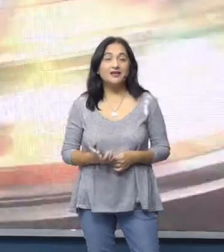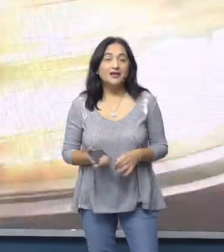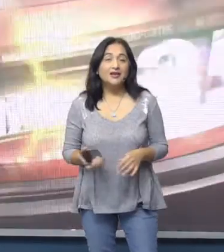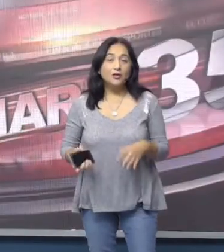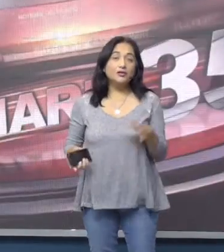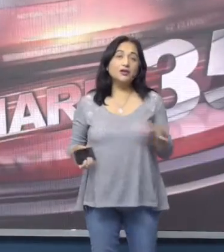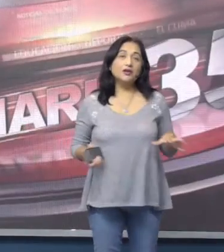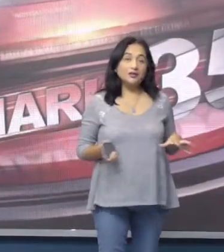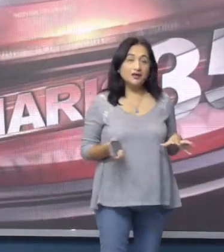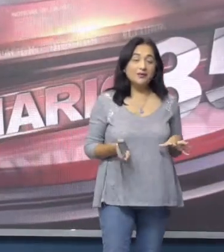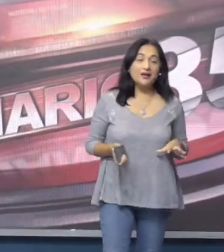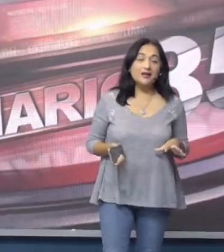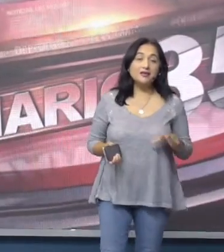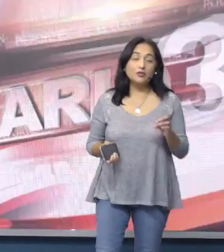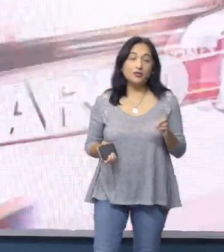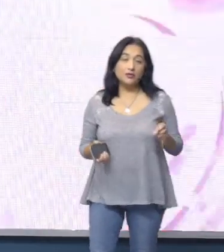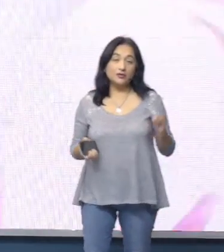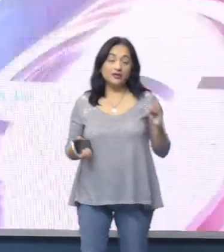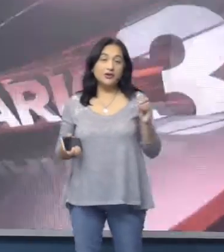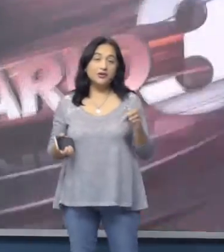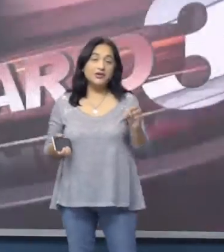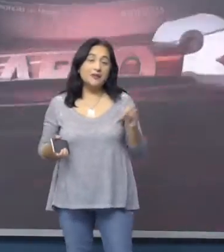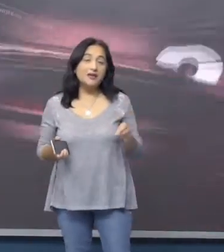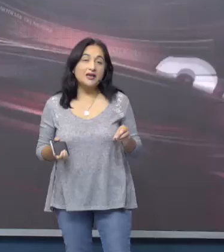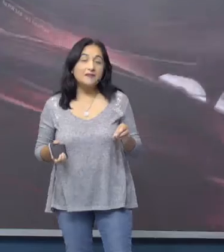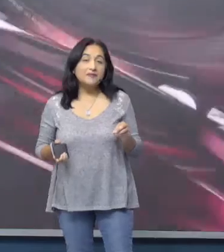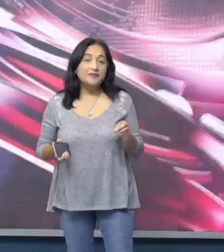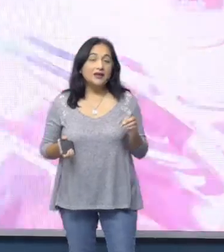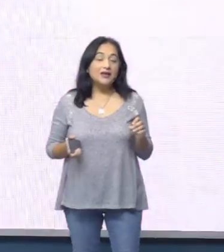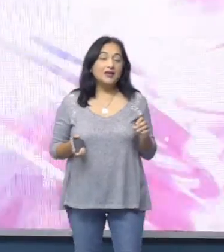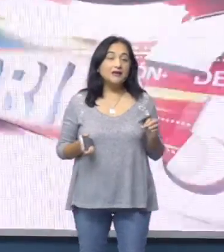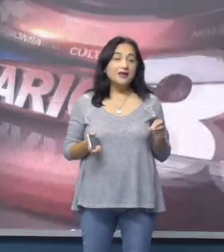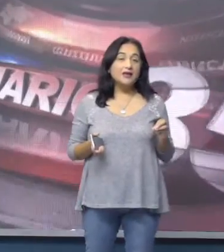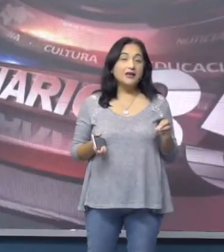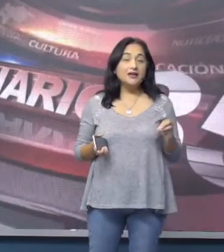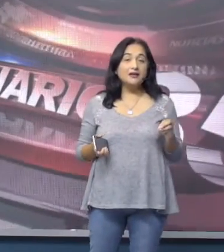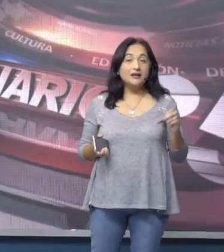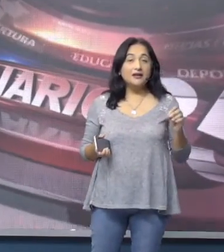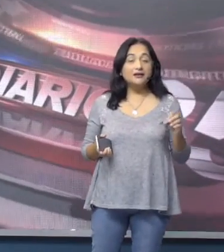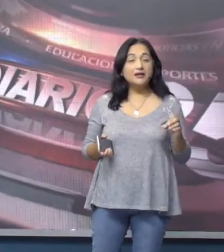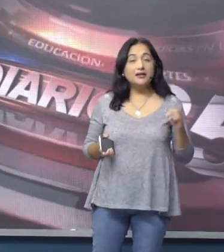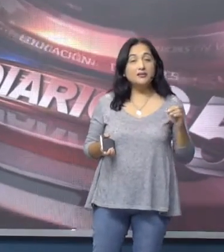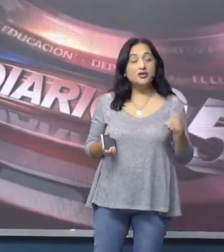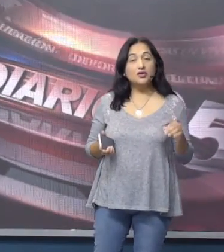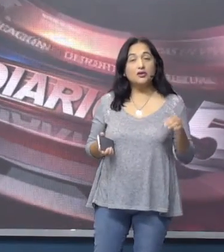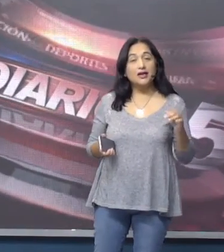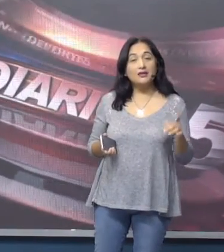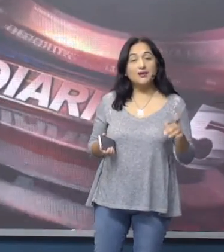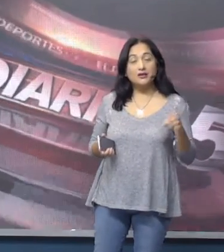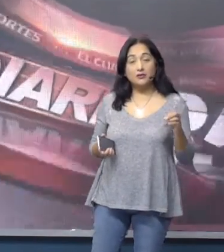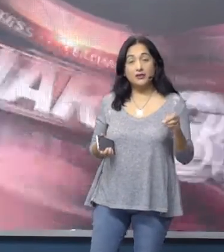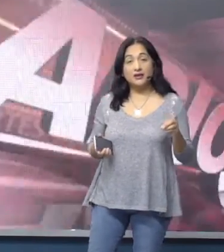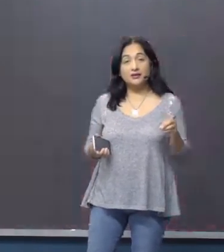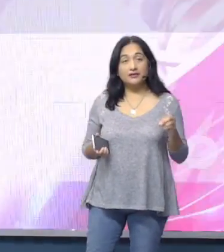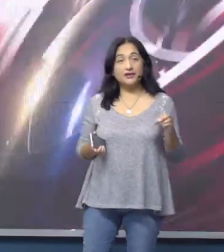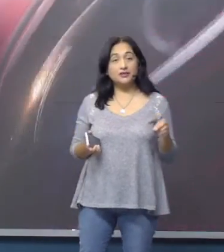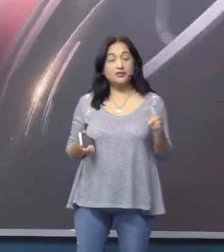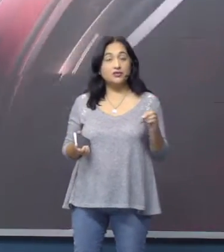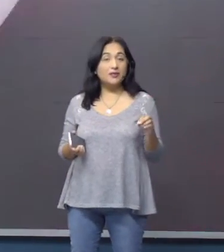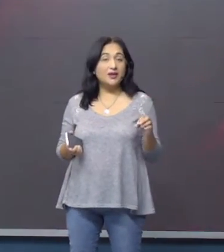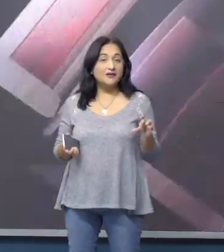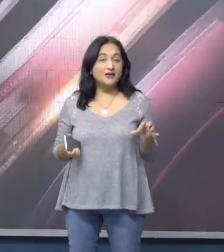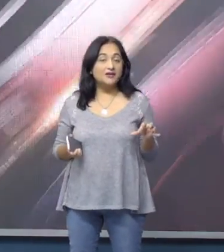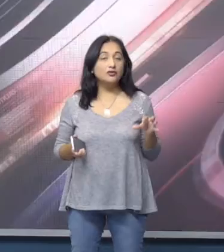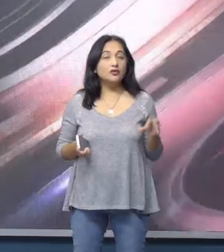Bien. Otro de los temas, Julio, que usted hizo hincapié es en esta inscripción online para cubrir